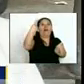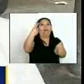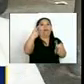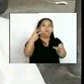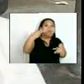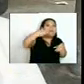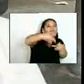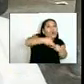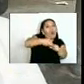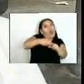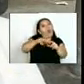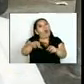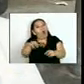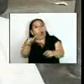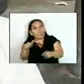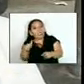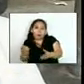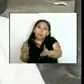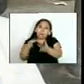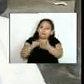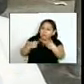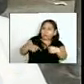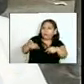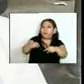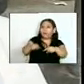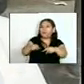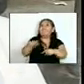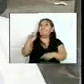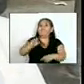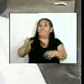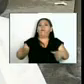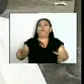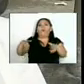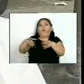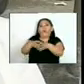dando también buscando una reelección, creo de que el partido ha